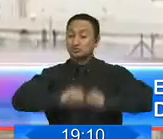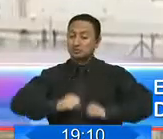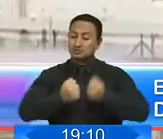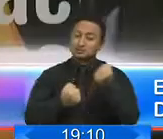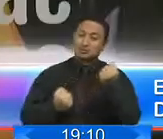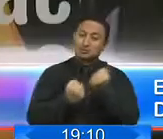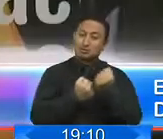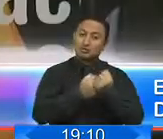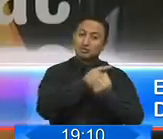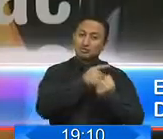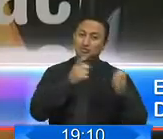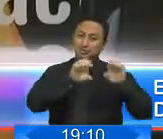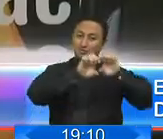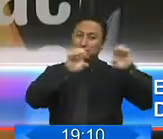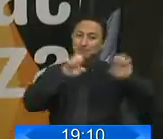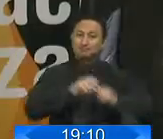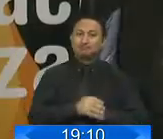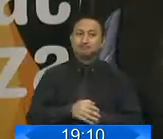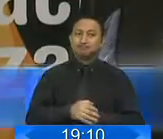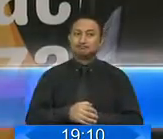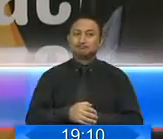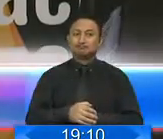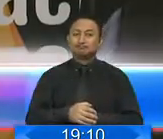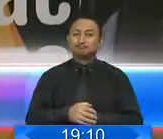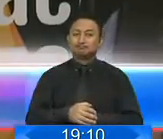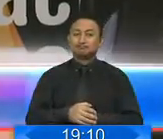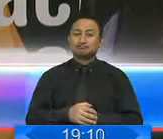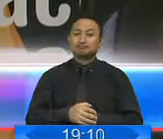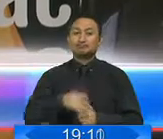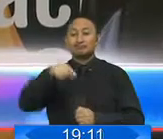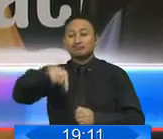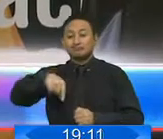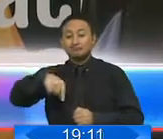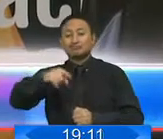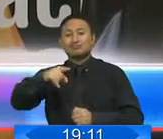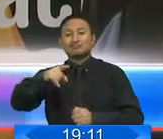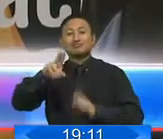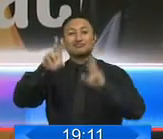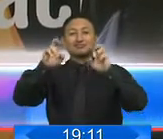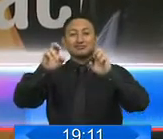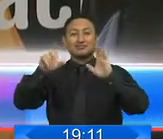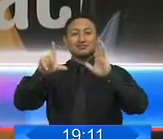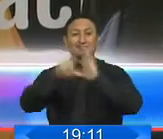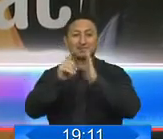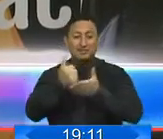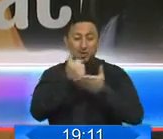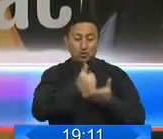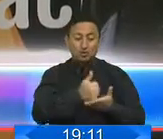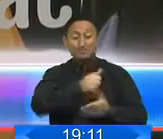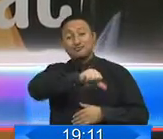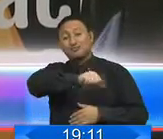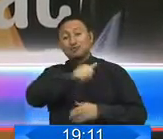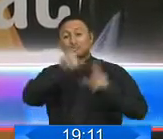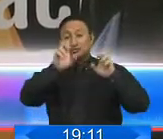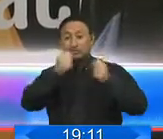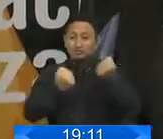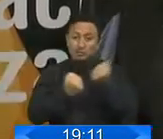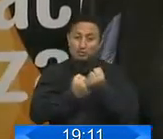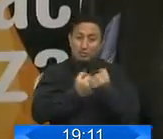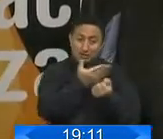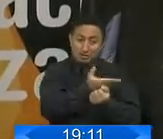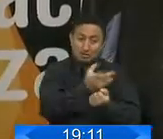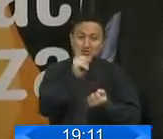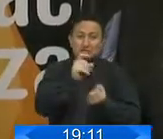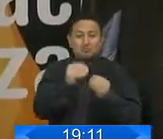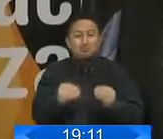sector. Se necesita definitivamente buscar estas y otro tipo de medidas que vayan a empujar al sector exportador, a apuntalar y